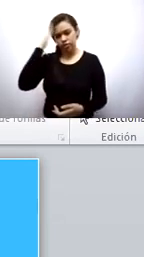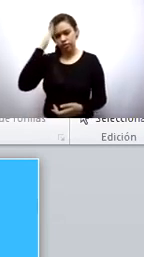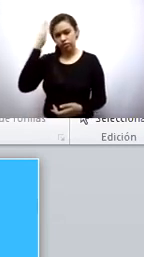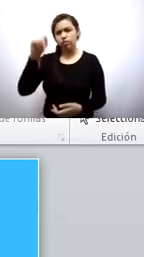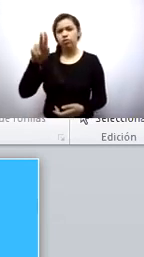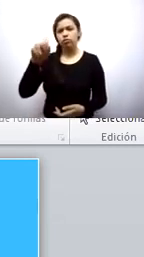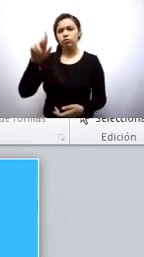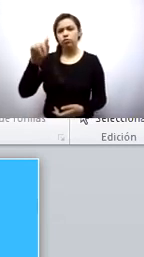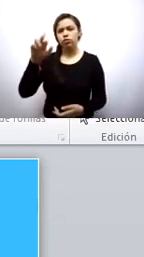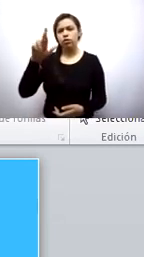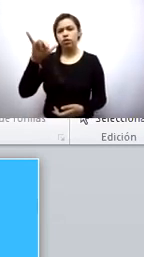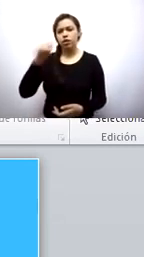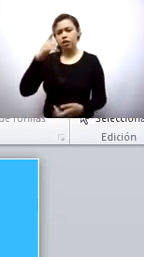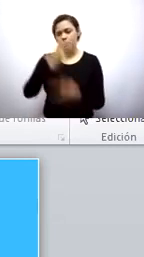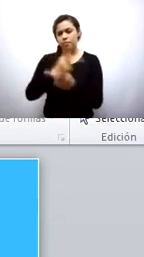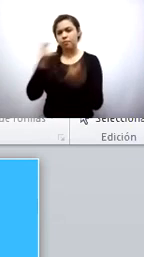es preparatoria.